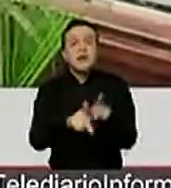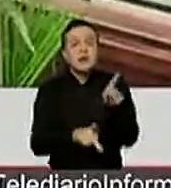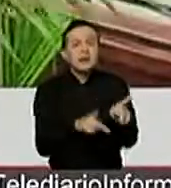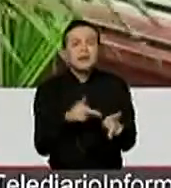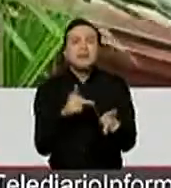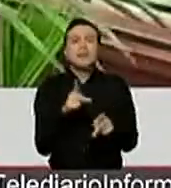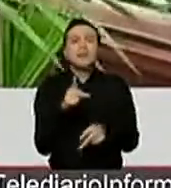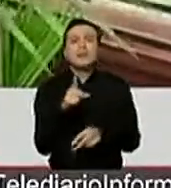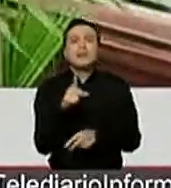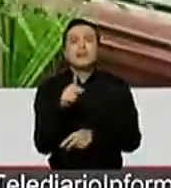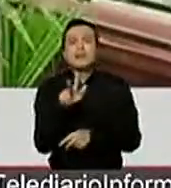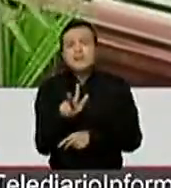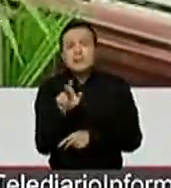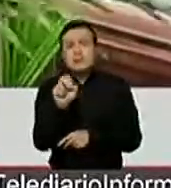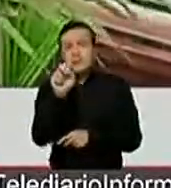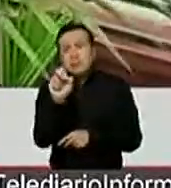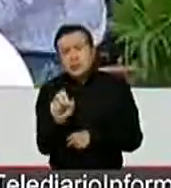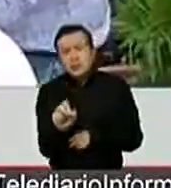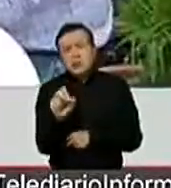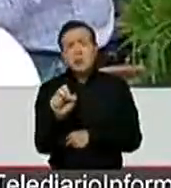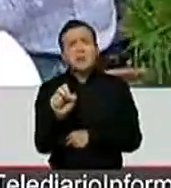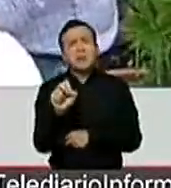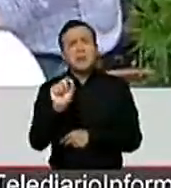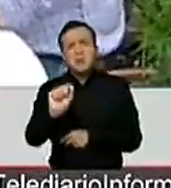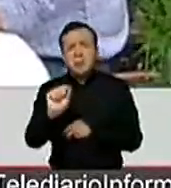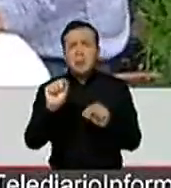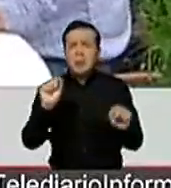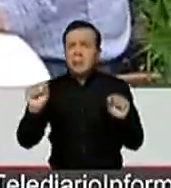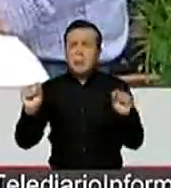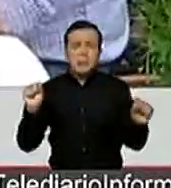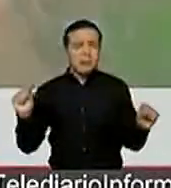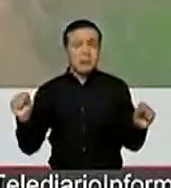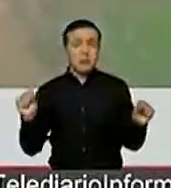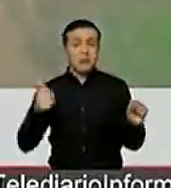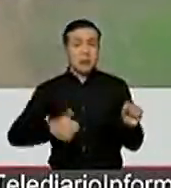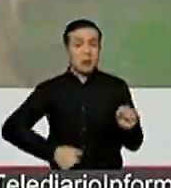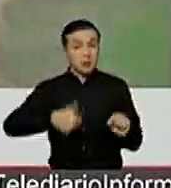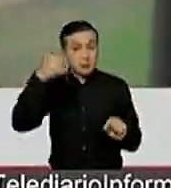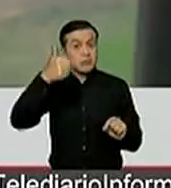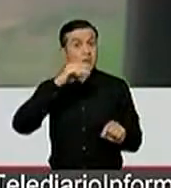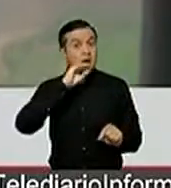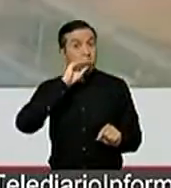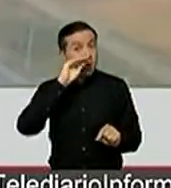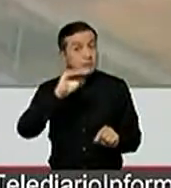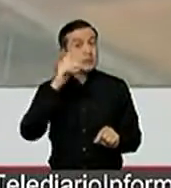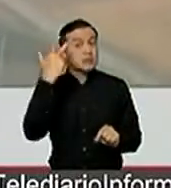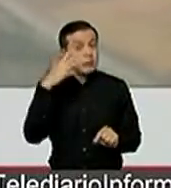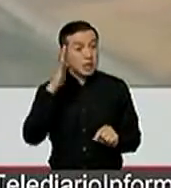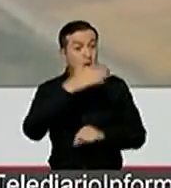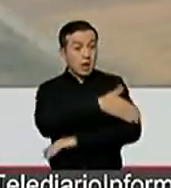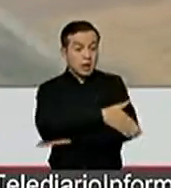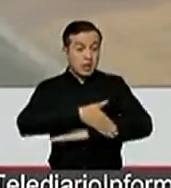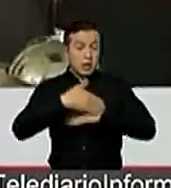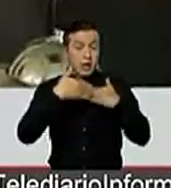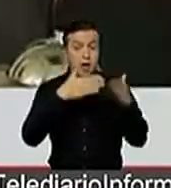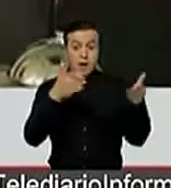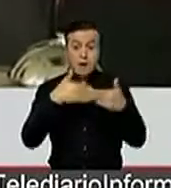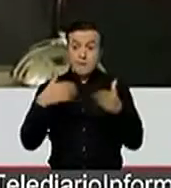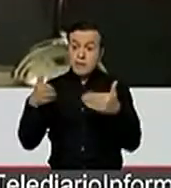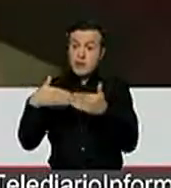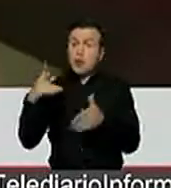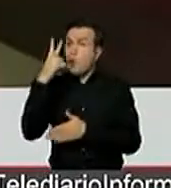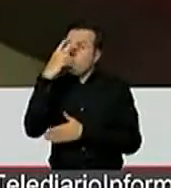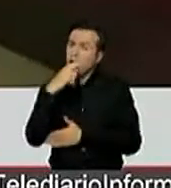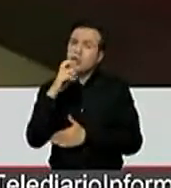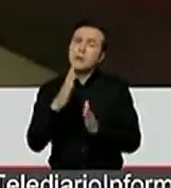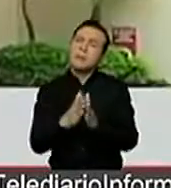ni al 3%. Ni al 5%. Esto a pesar de que autoridades han informado sobre la habilitación de carreteras. Hoteleros piden